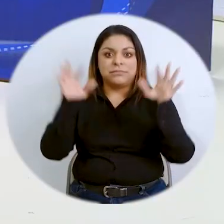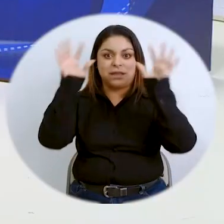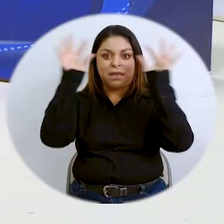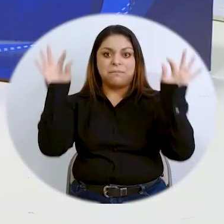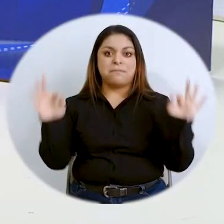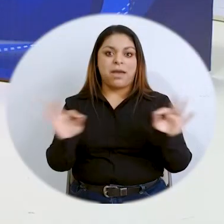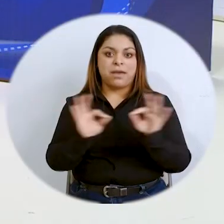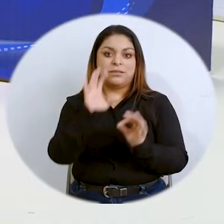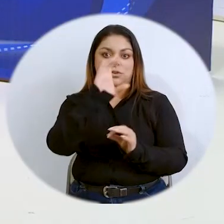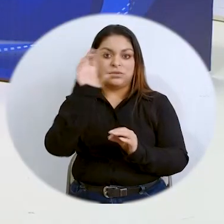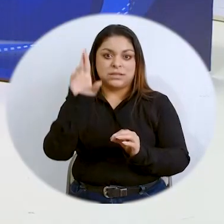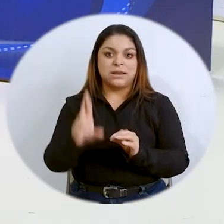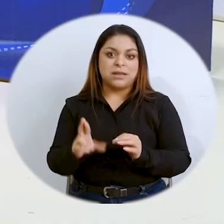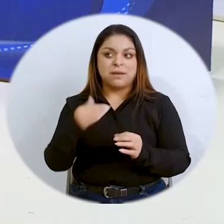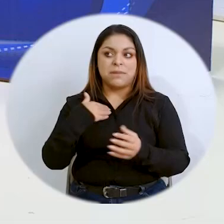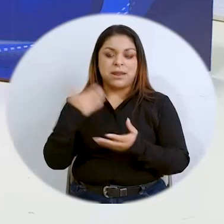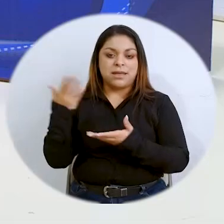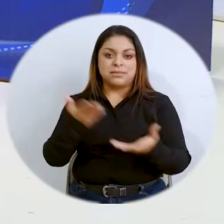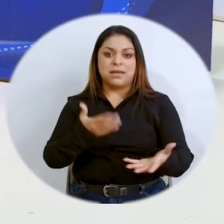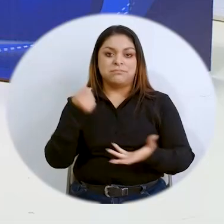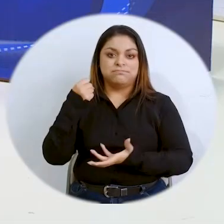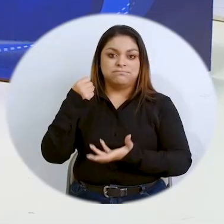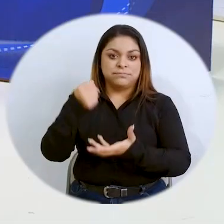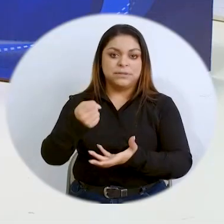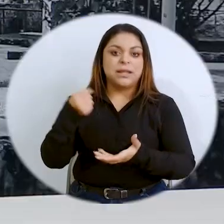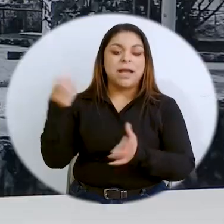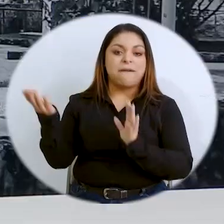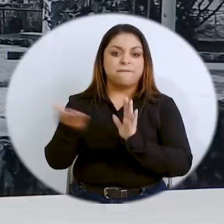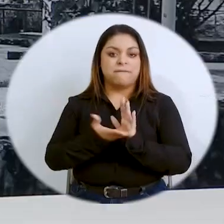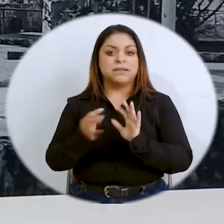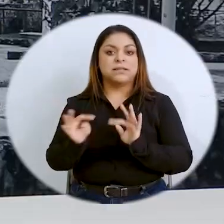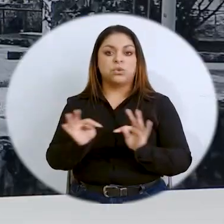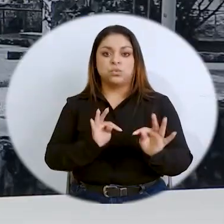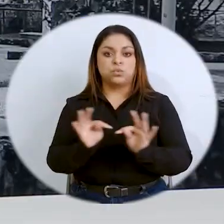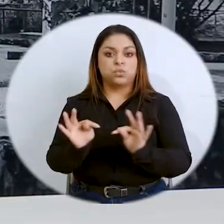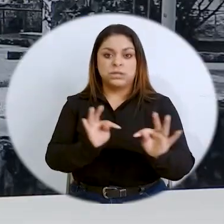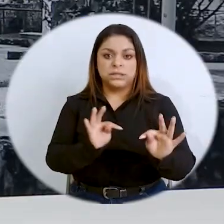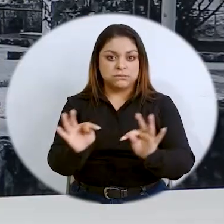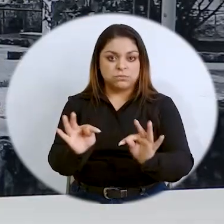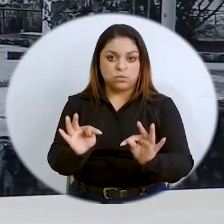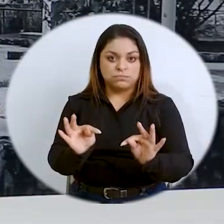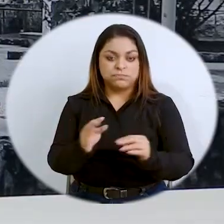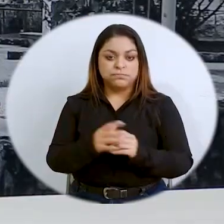imagen de Costa Rica para atraer inversiones extranjeras. El turismo. Afecta el turismo.